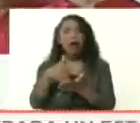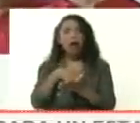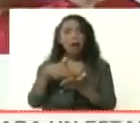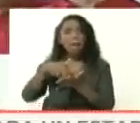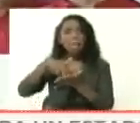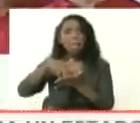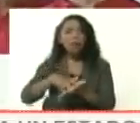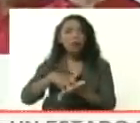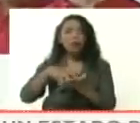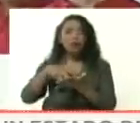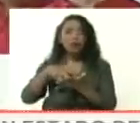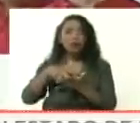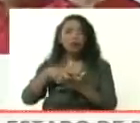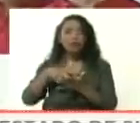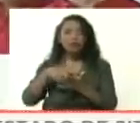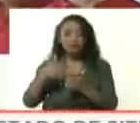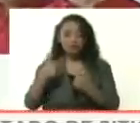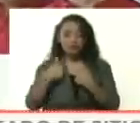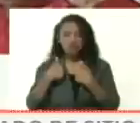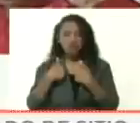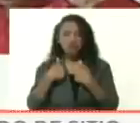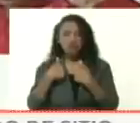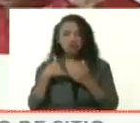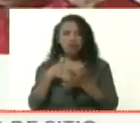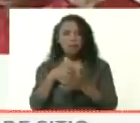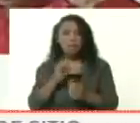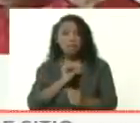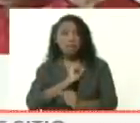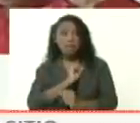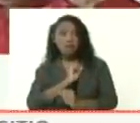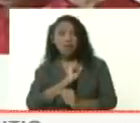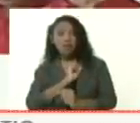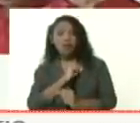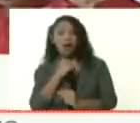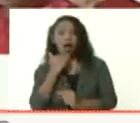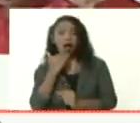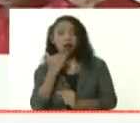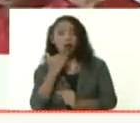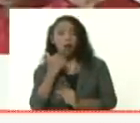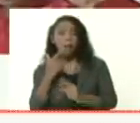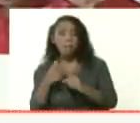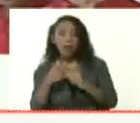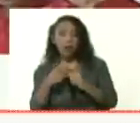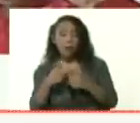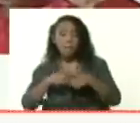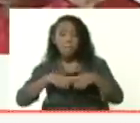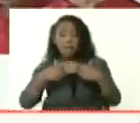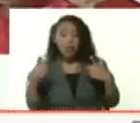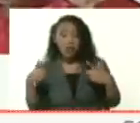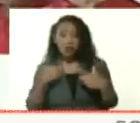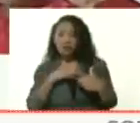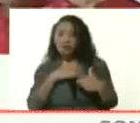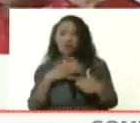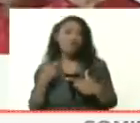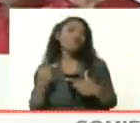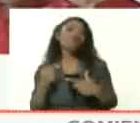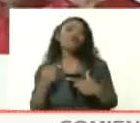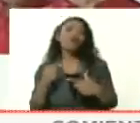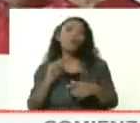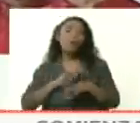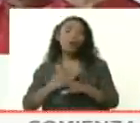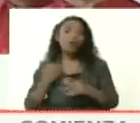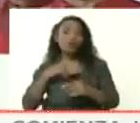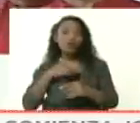uno, que le da miedito, o a una, pero la gran mayoría de nosotros no, porque nosotros estamos formados con Hugo